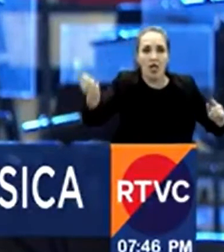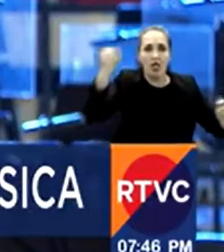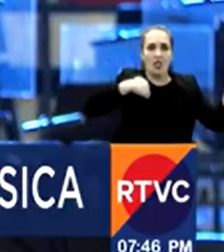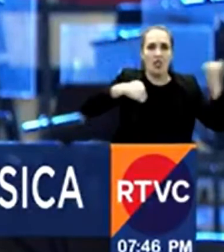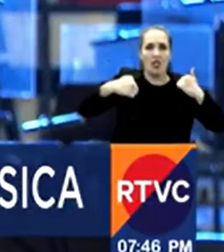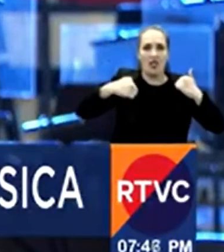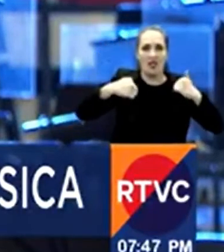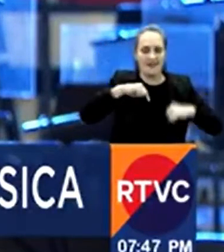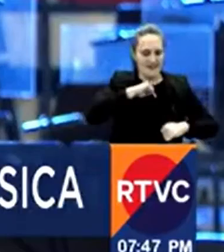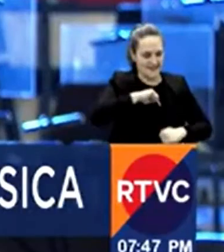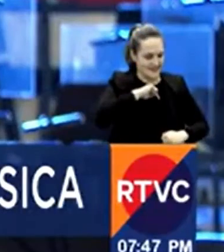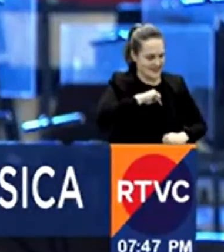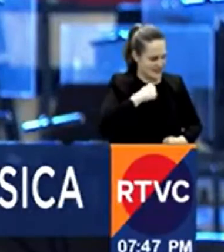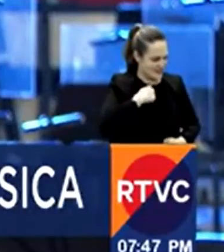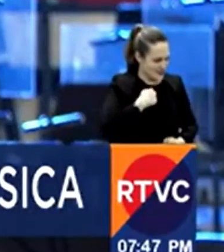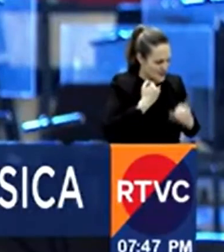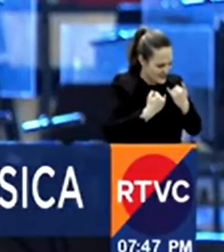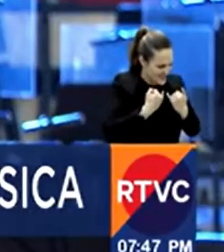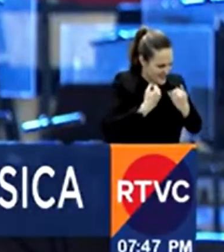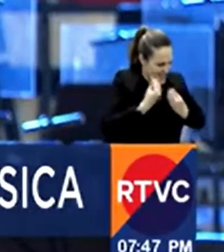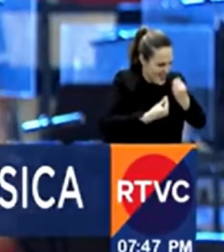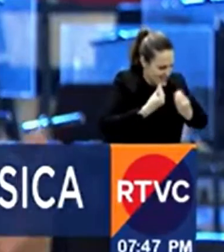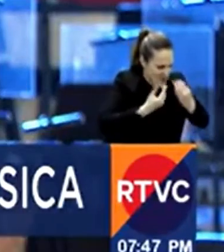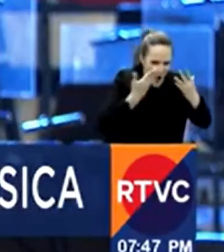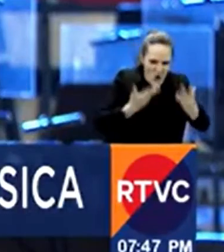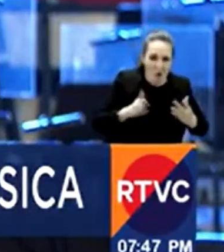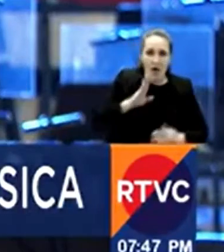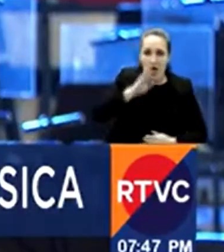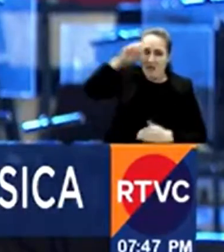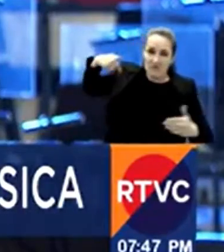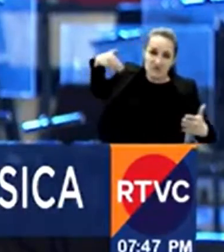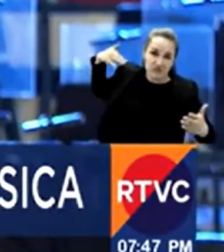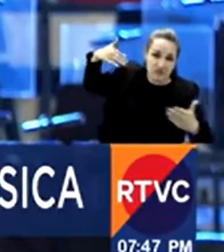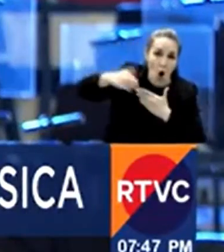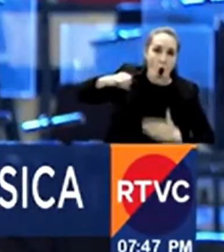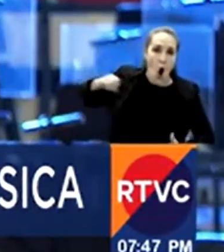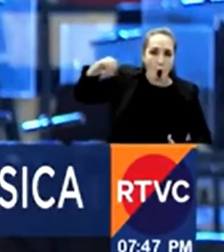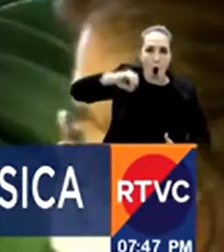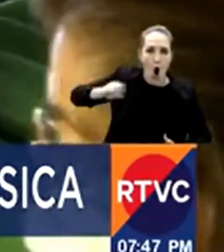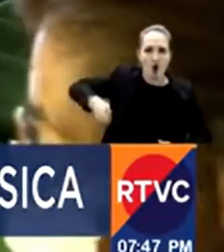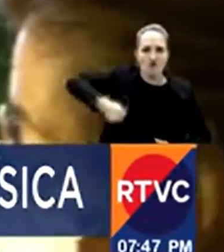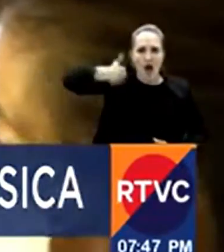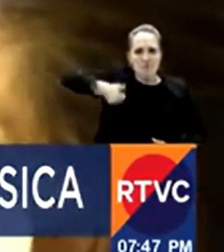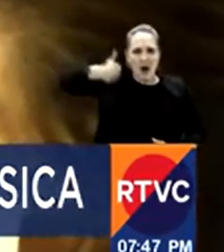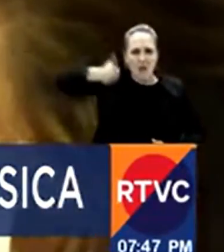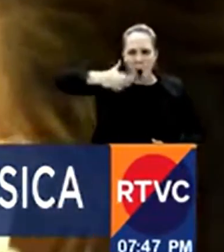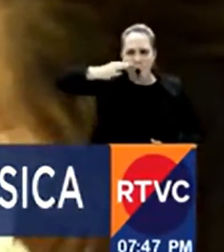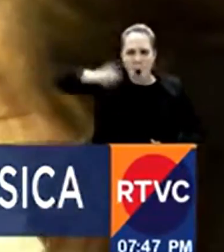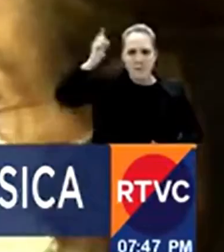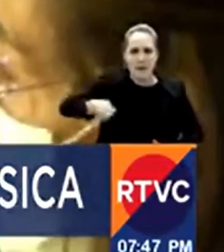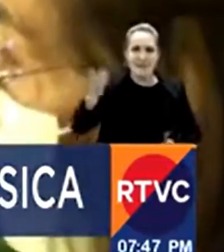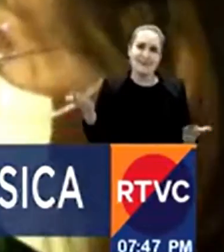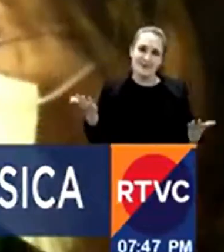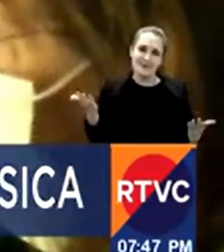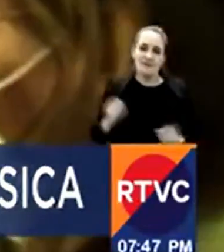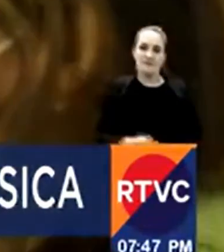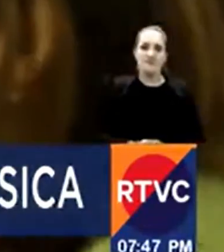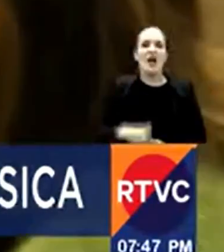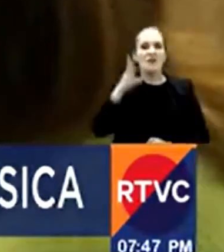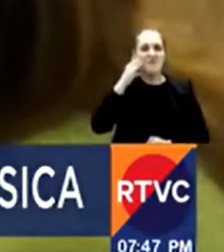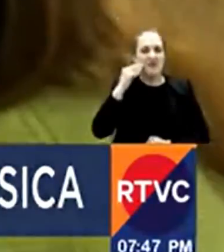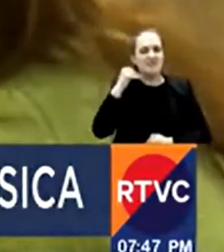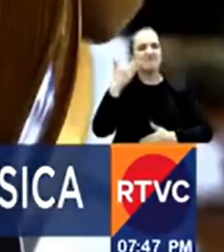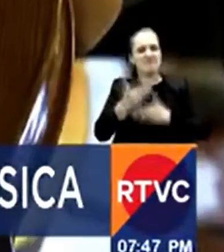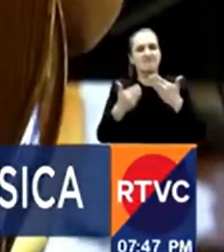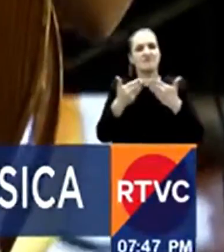las charlas internas que uno carga de esa tradición de director hombre y de la autoridad en sí. experiencia que le ha ayudado a abrirse paso en